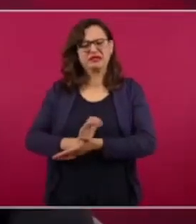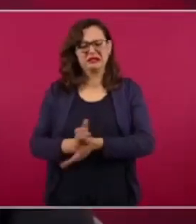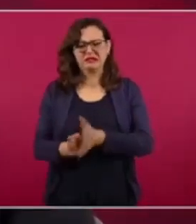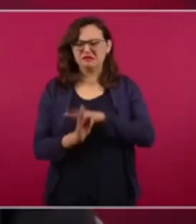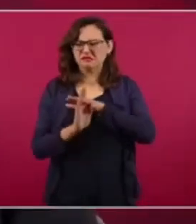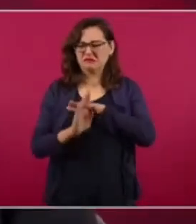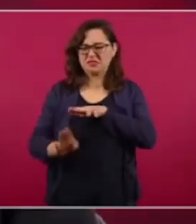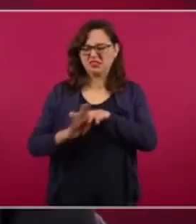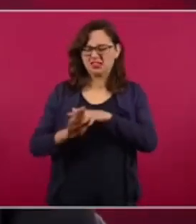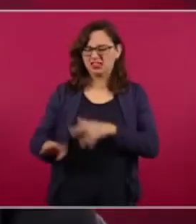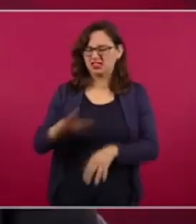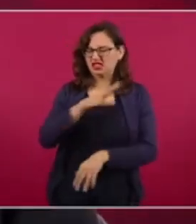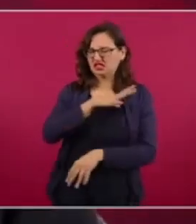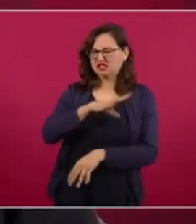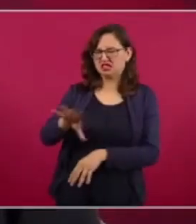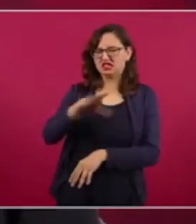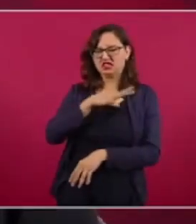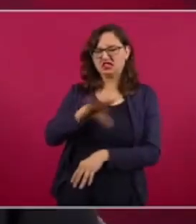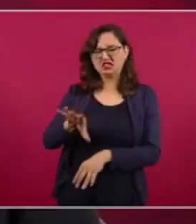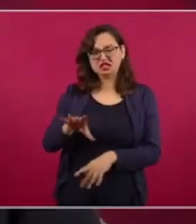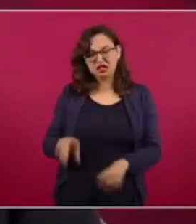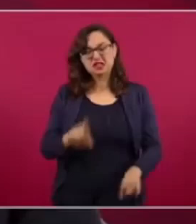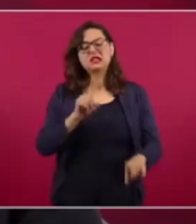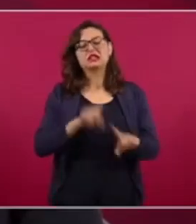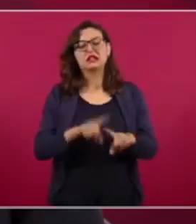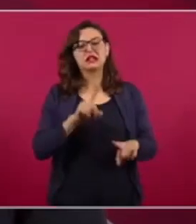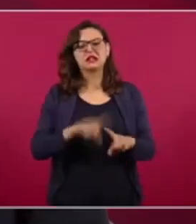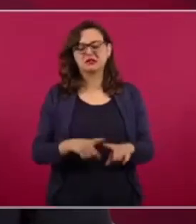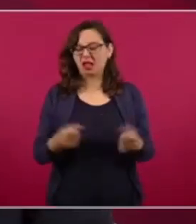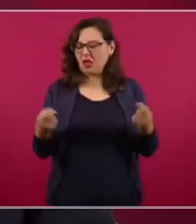autoritarios, son los del Partido Republicano.